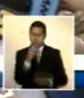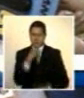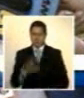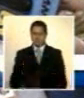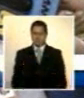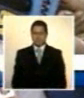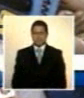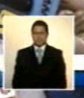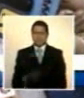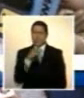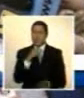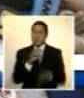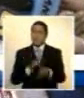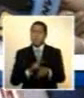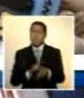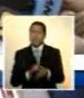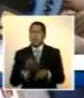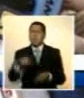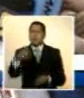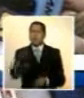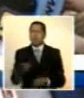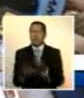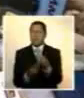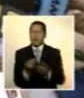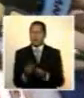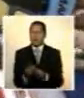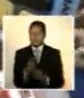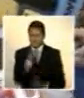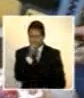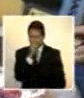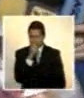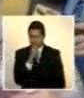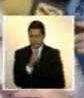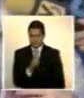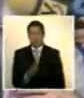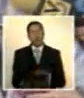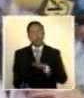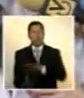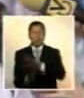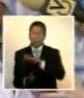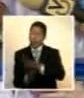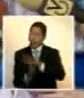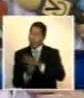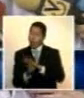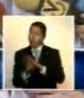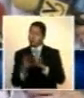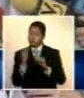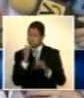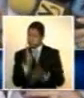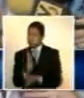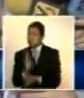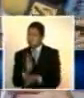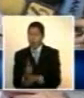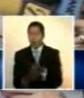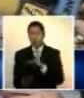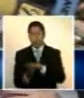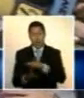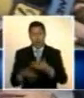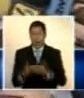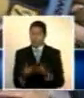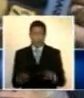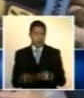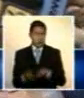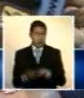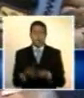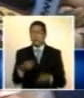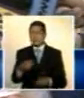satisfactoria. Médicamente, ¿cuál podría ser el siguiente paso, doctor, siendo positivo? Continuar todas las medidas de soporte que tiene hasta ahora. Esto